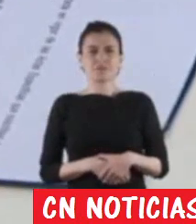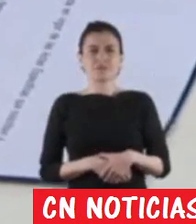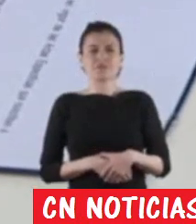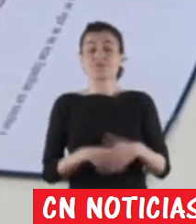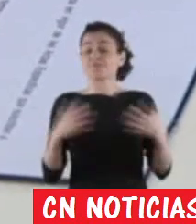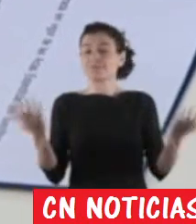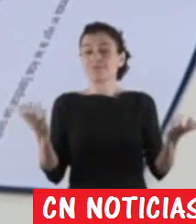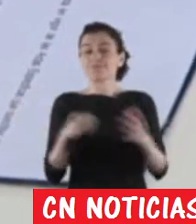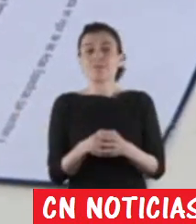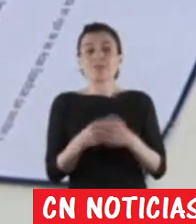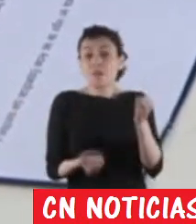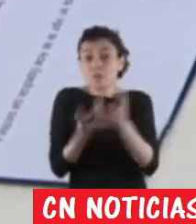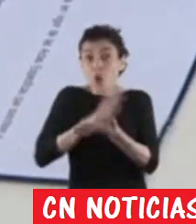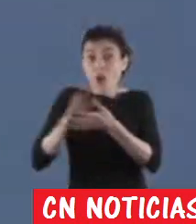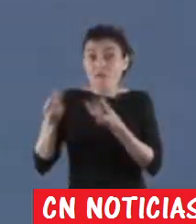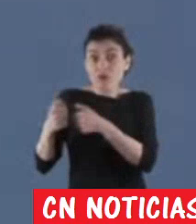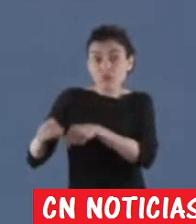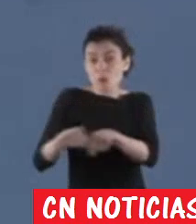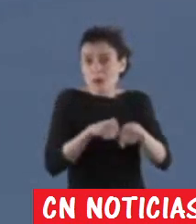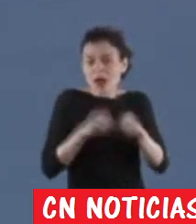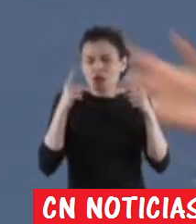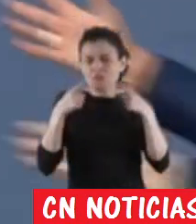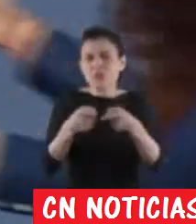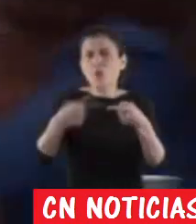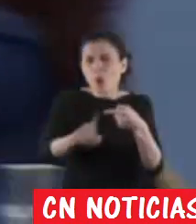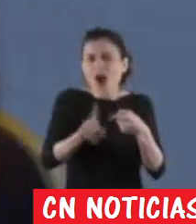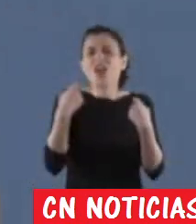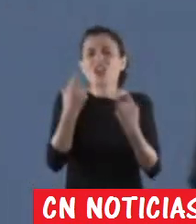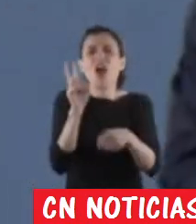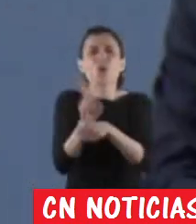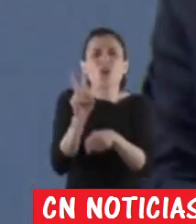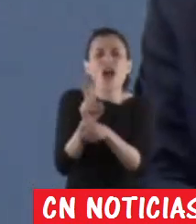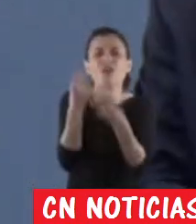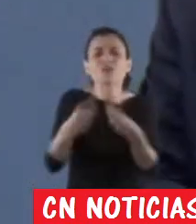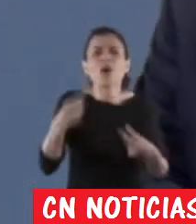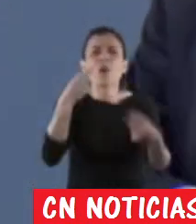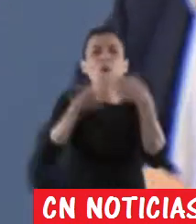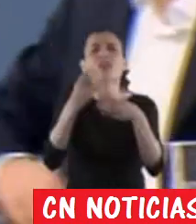El objetivo es contribuir a la seguridad alimentaria.